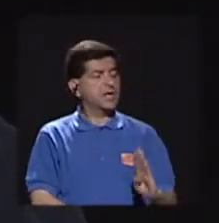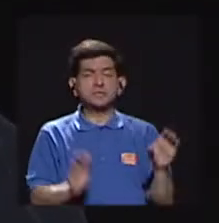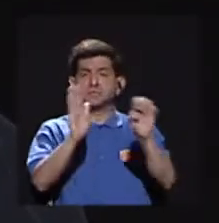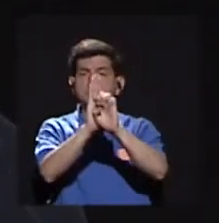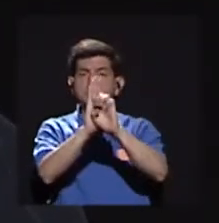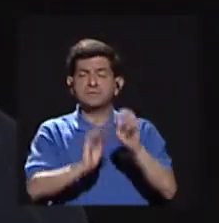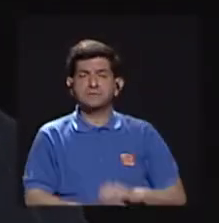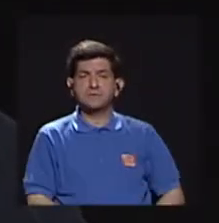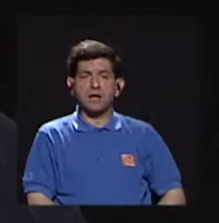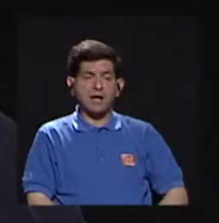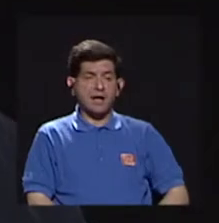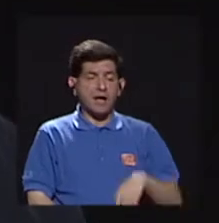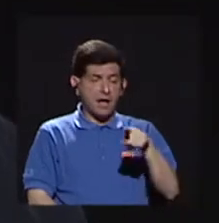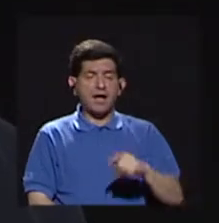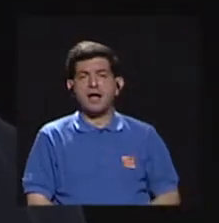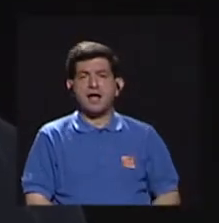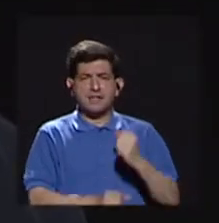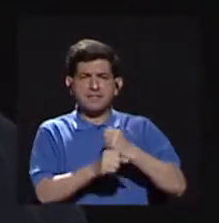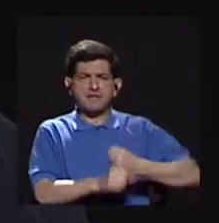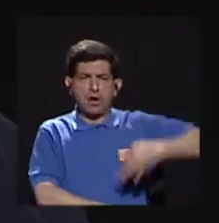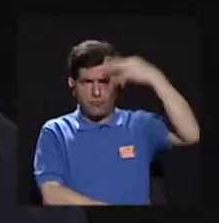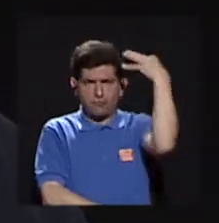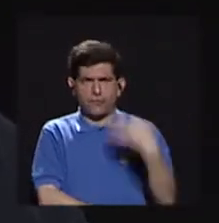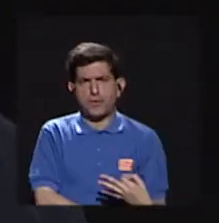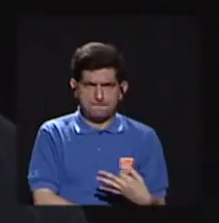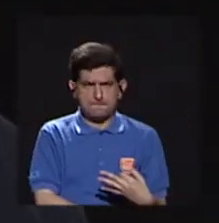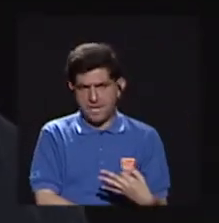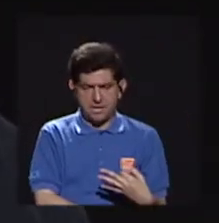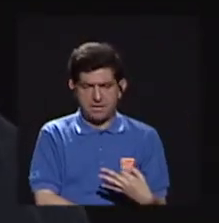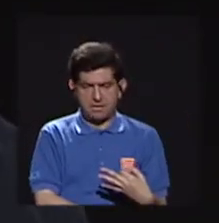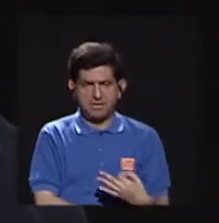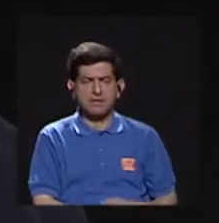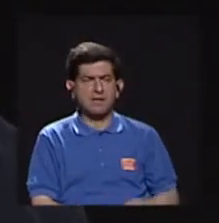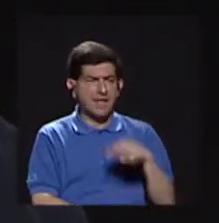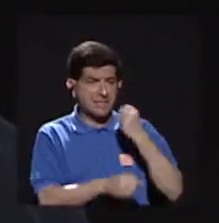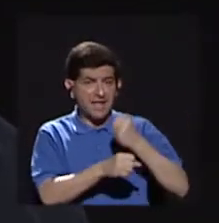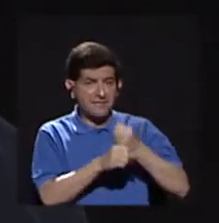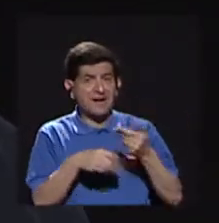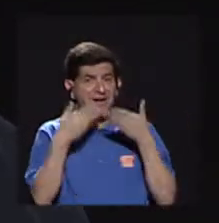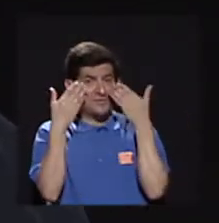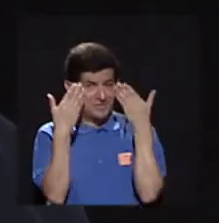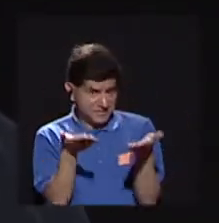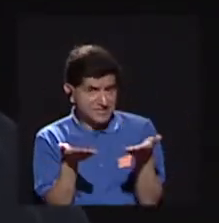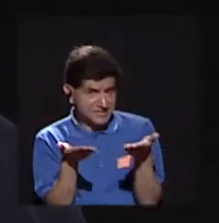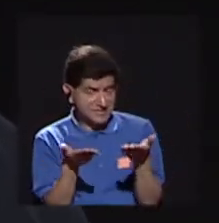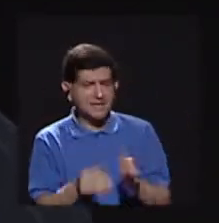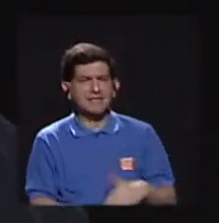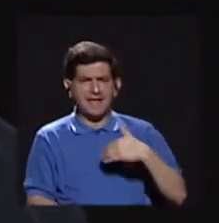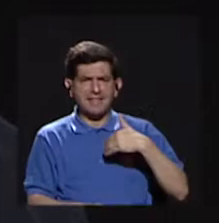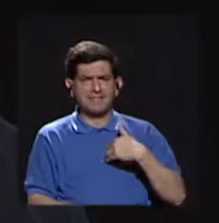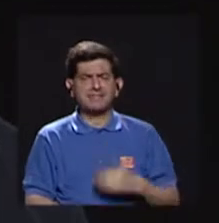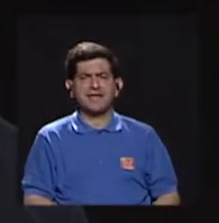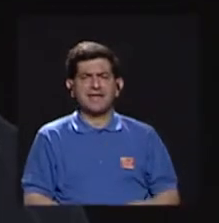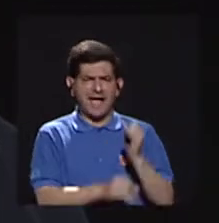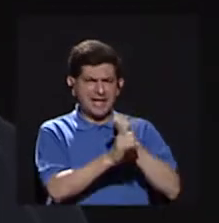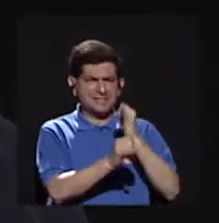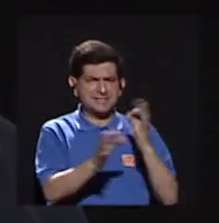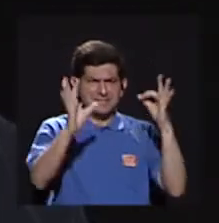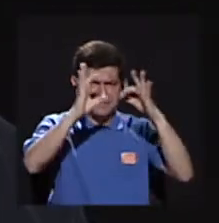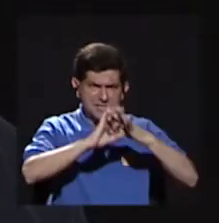en donde la formalización del empleo es decir lograr que ese empleo que se genera además tengo un referente institucional